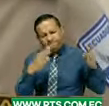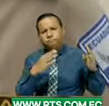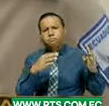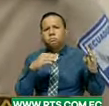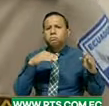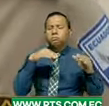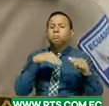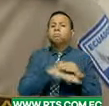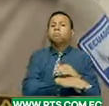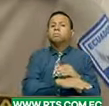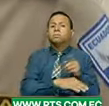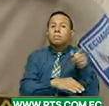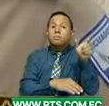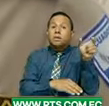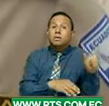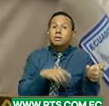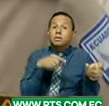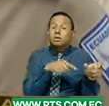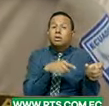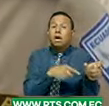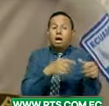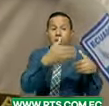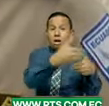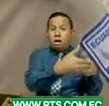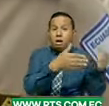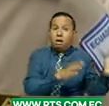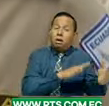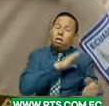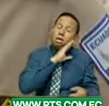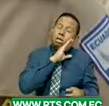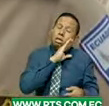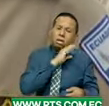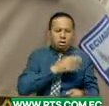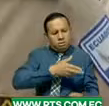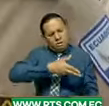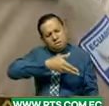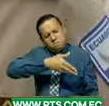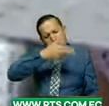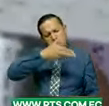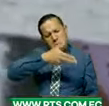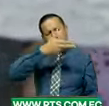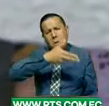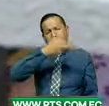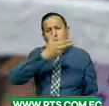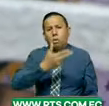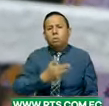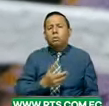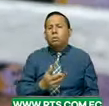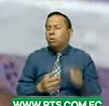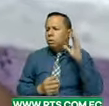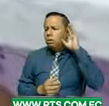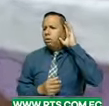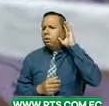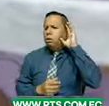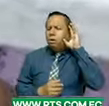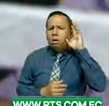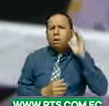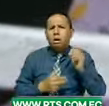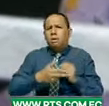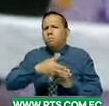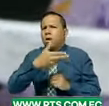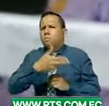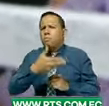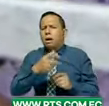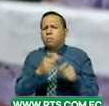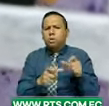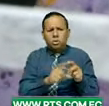estaba pernoctando en su dormitorio, proceden a liquidarlo de esa manera. solo se escucharon los tiros y de ahí que el movimiento de las